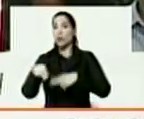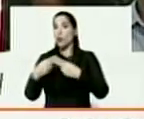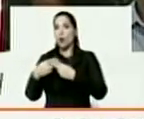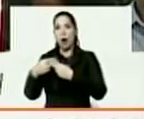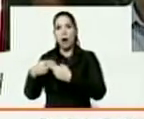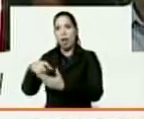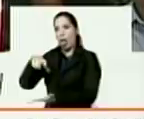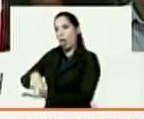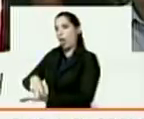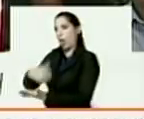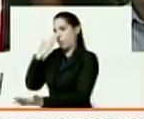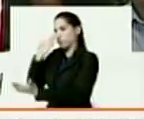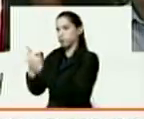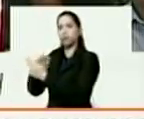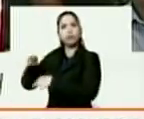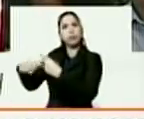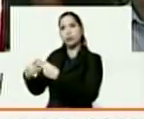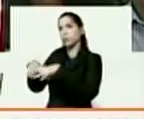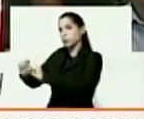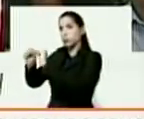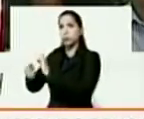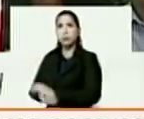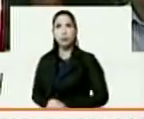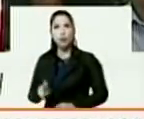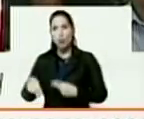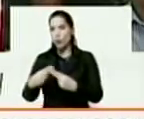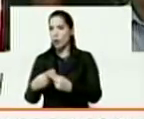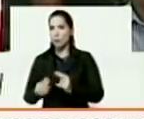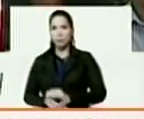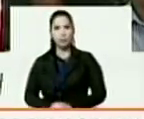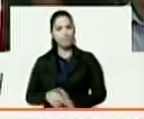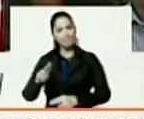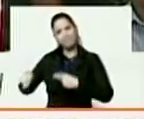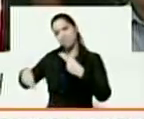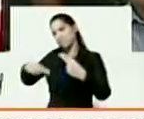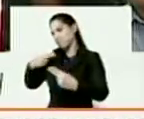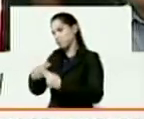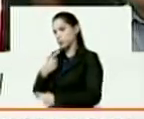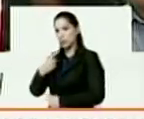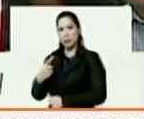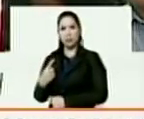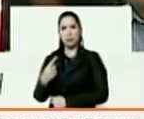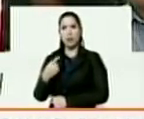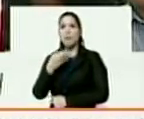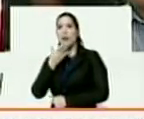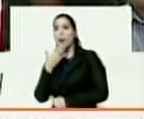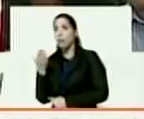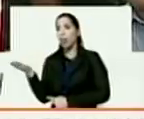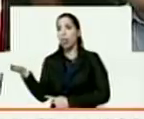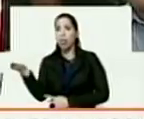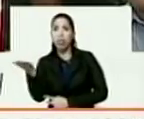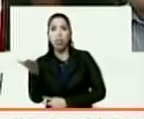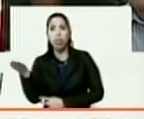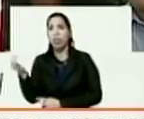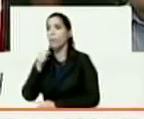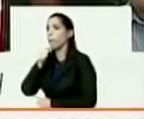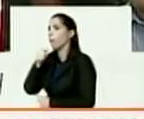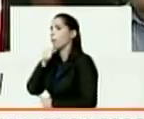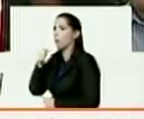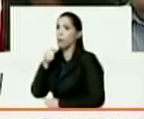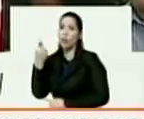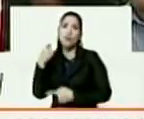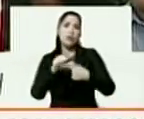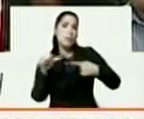ante ningún imperio jamás jamás iría a mendigar por ahí a que le den una entrevista una semana